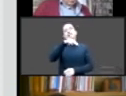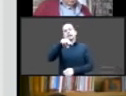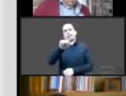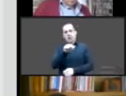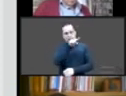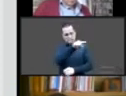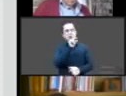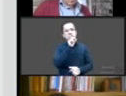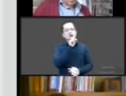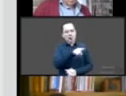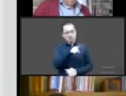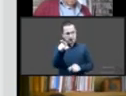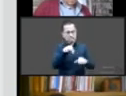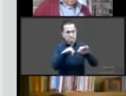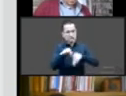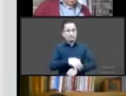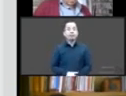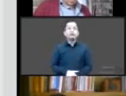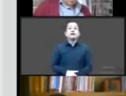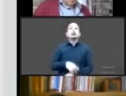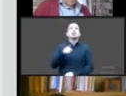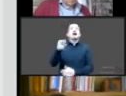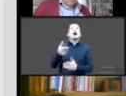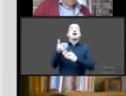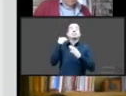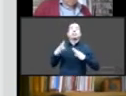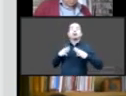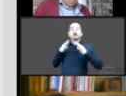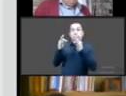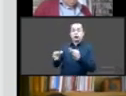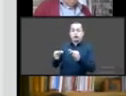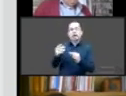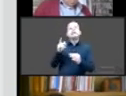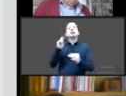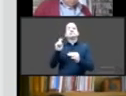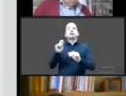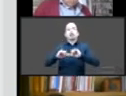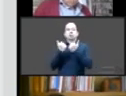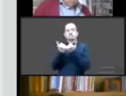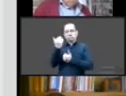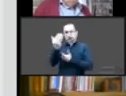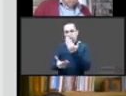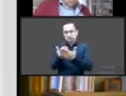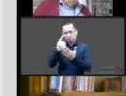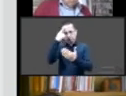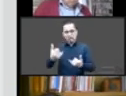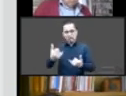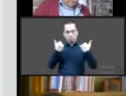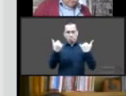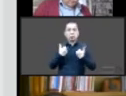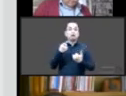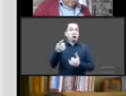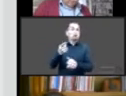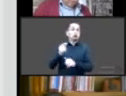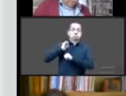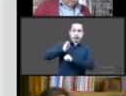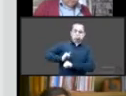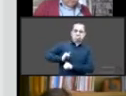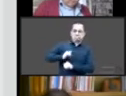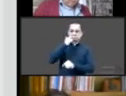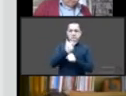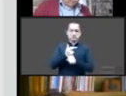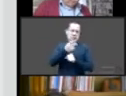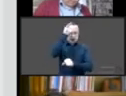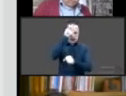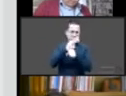espacio fue fundadora de servicios a la juventud a CERAG asociación que dirigió por siete años bienvenida Tere